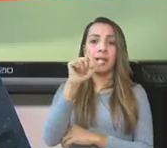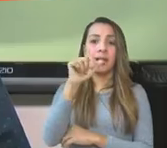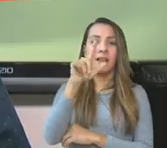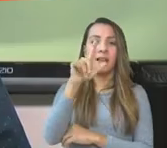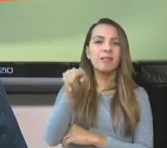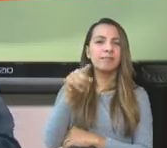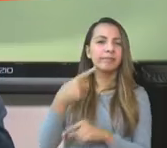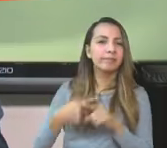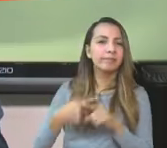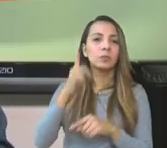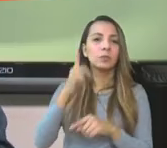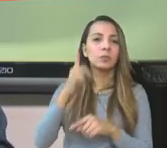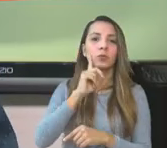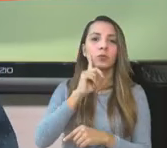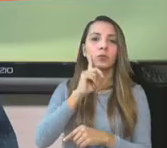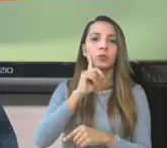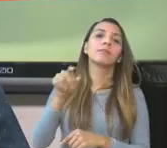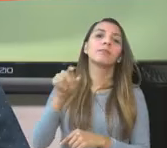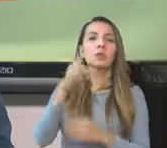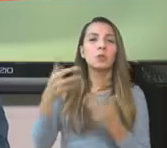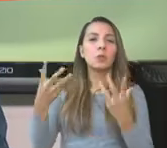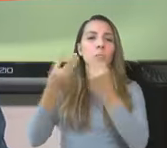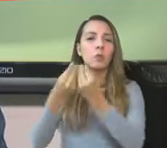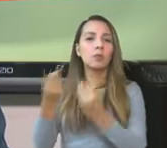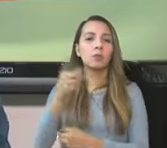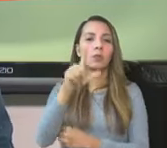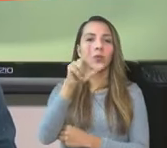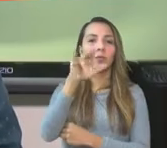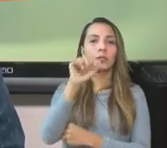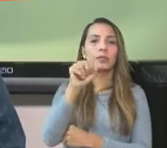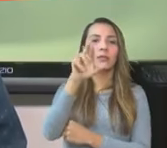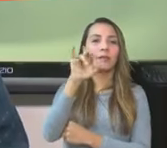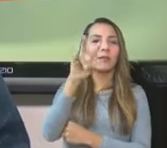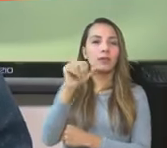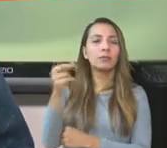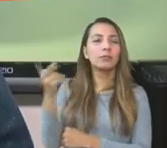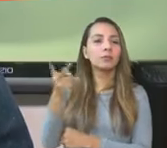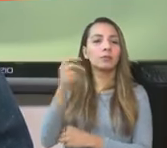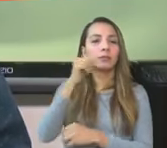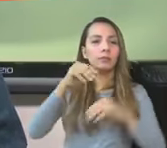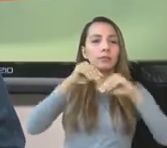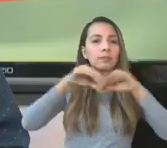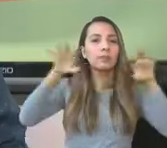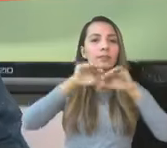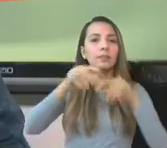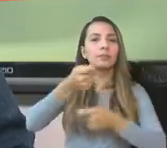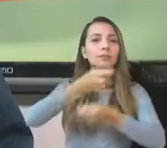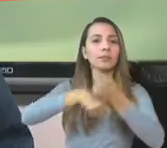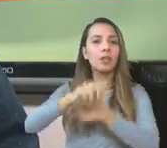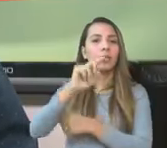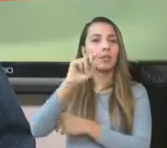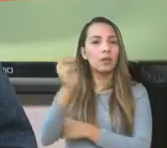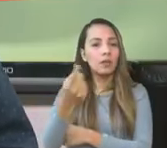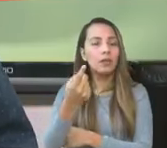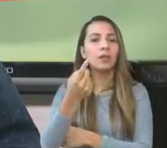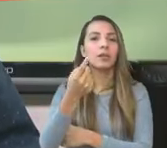que nos aporta junto con Luis Rivas la información que usted ve con relación al tipo de cambio, el